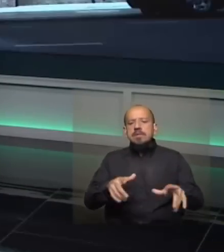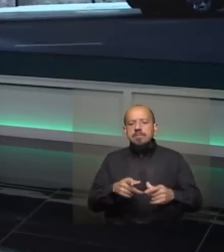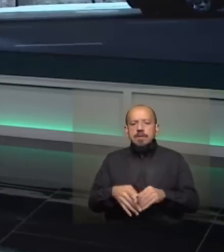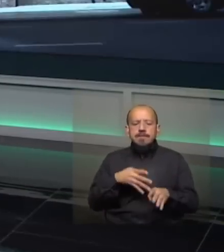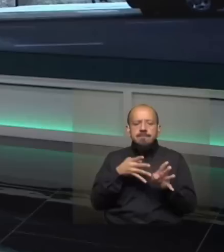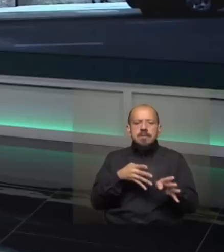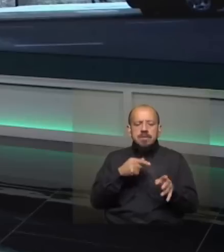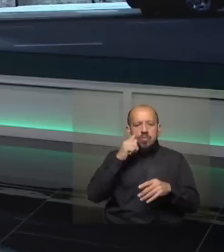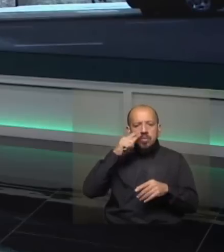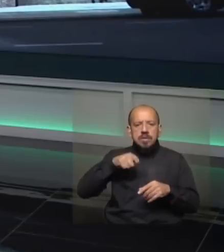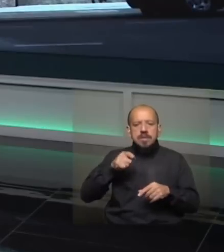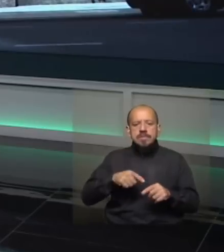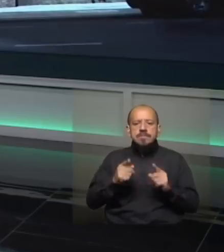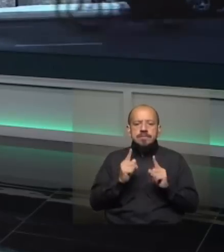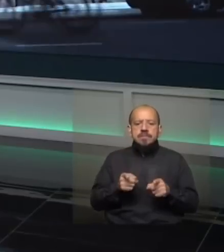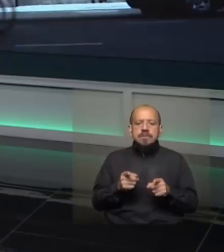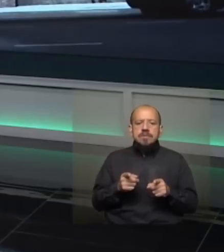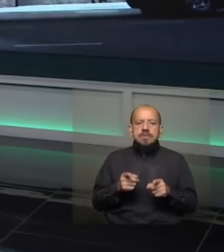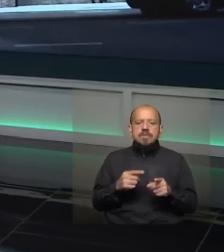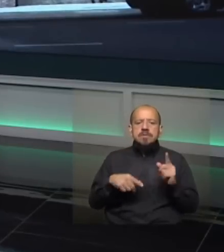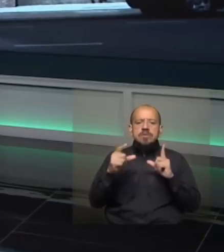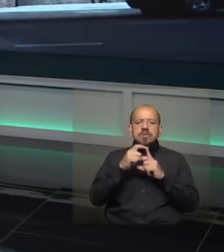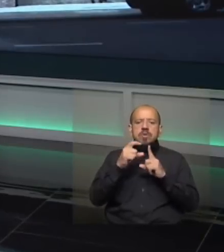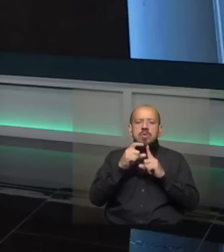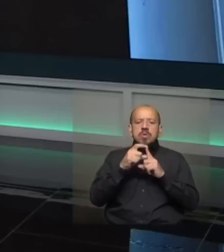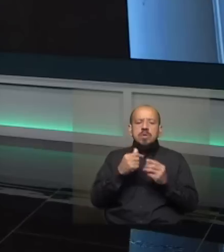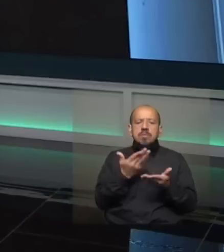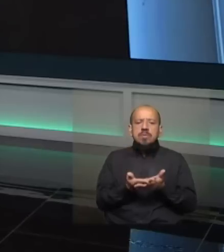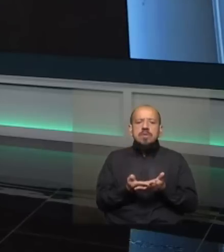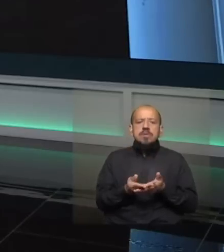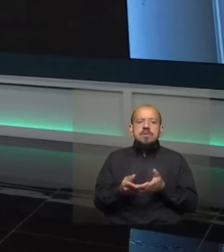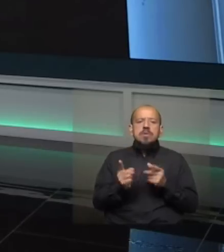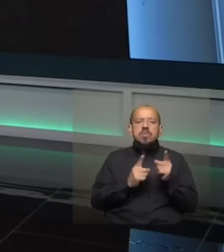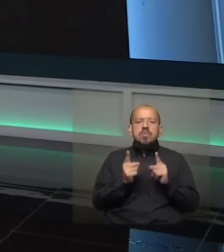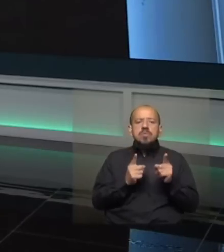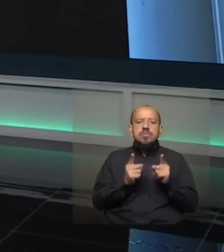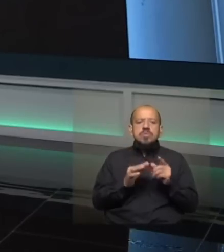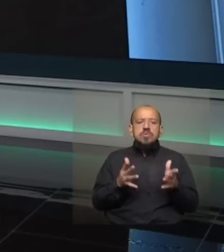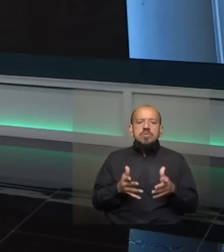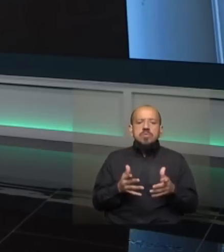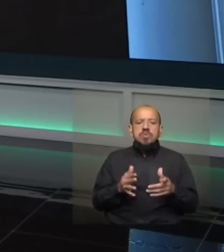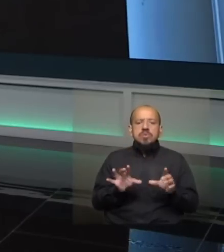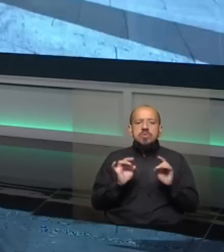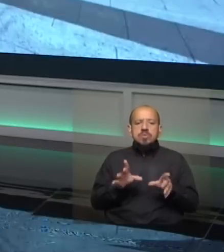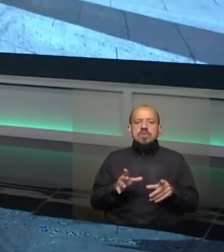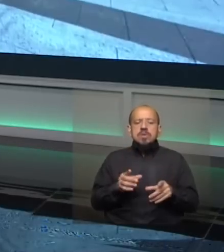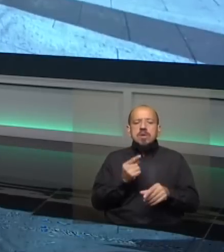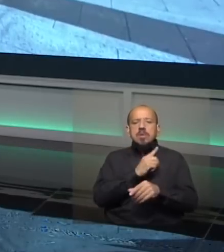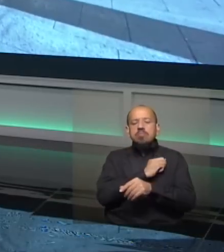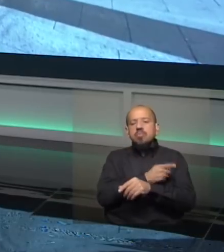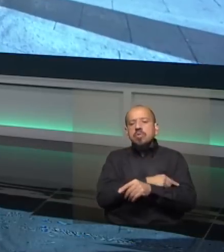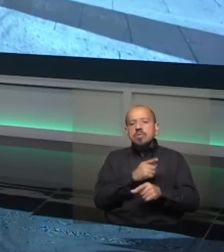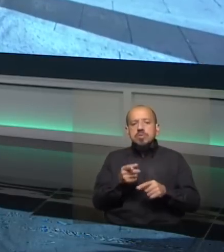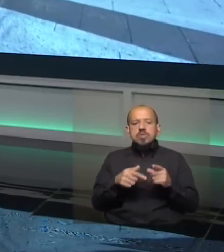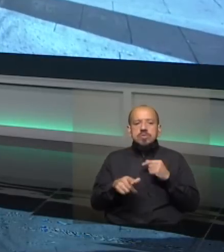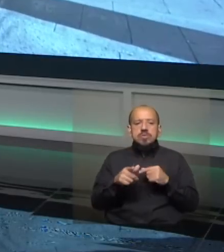en Ucrania y también cuestionó la dolarización que Proponen alguno que dijo algunos que dijo que sólo favorece a los poderosos también dijo que